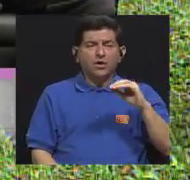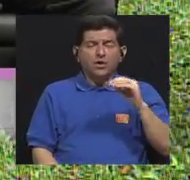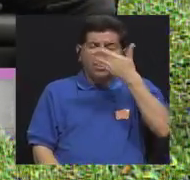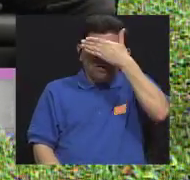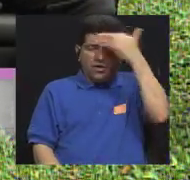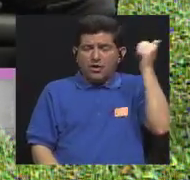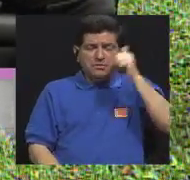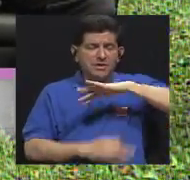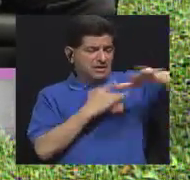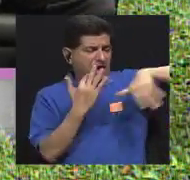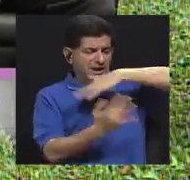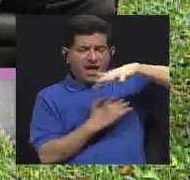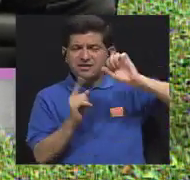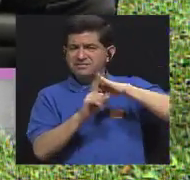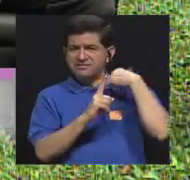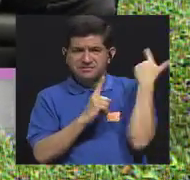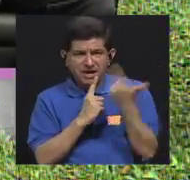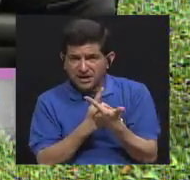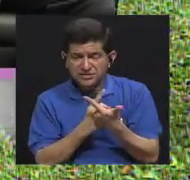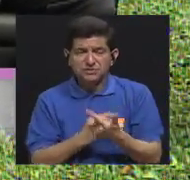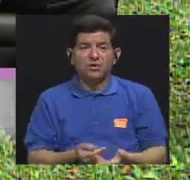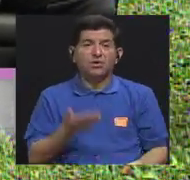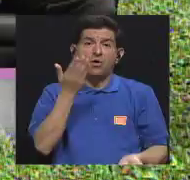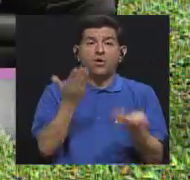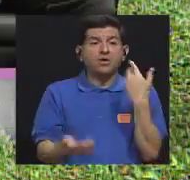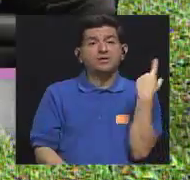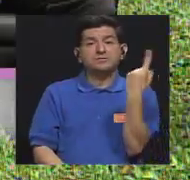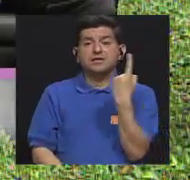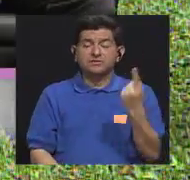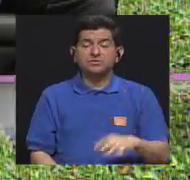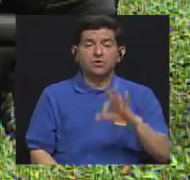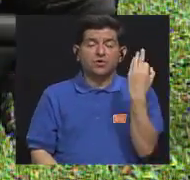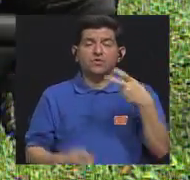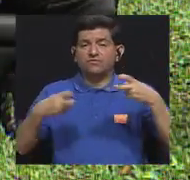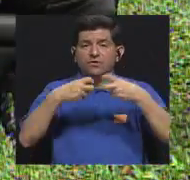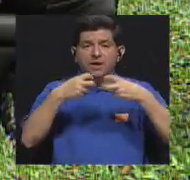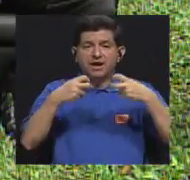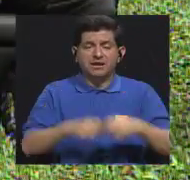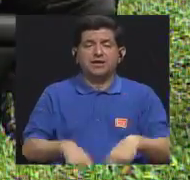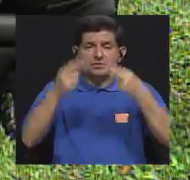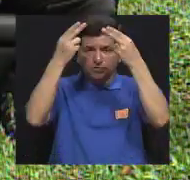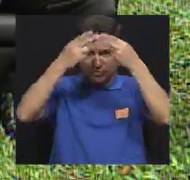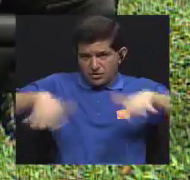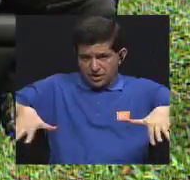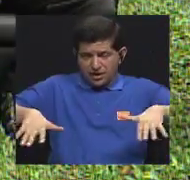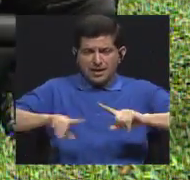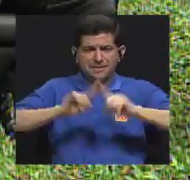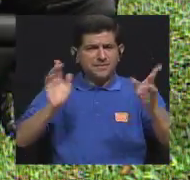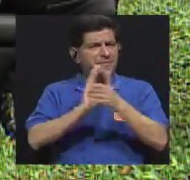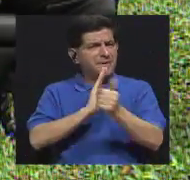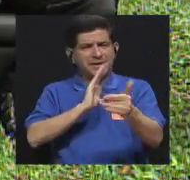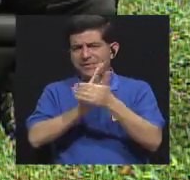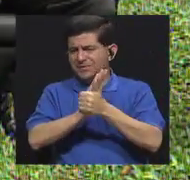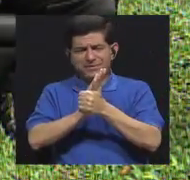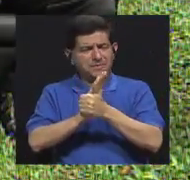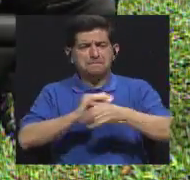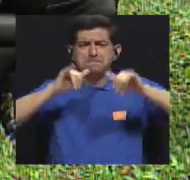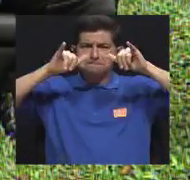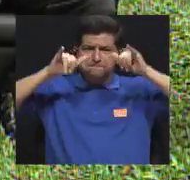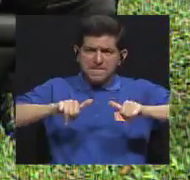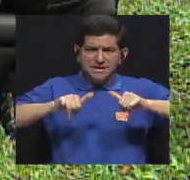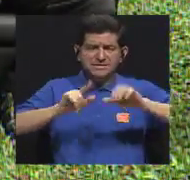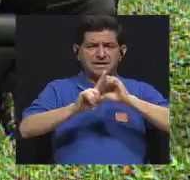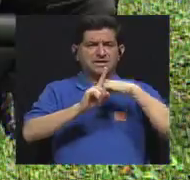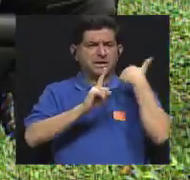Olvidamos interactuar socialmente o interactuamos socialmente por medios cibernéticos y perdemos esa capacidad de